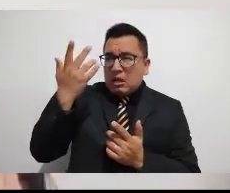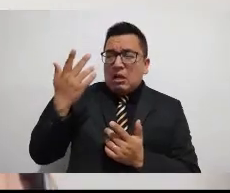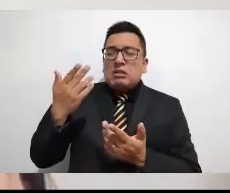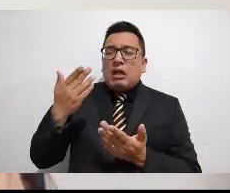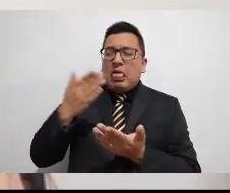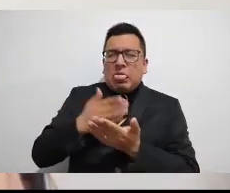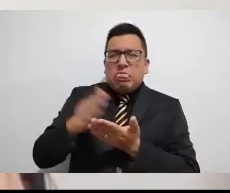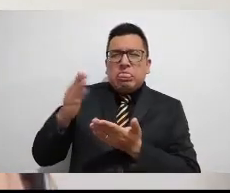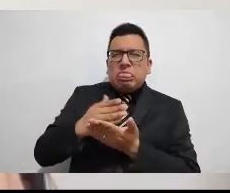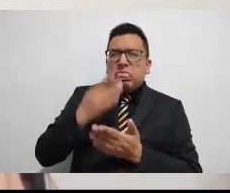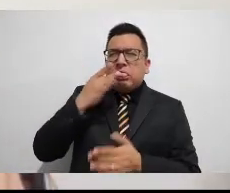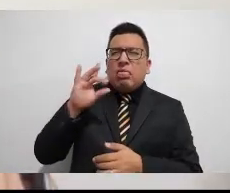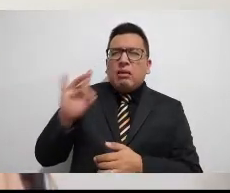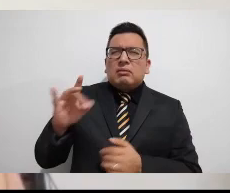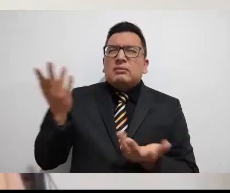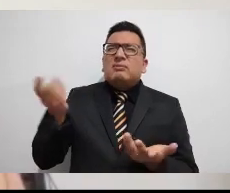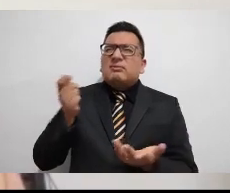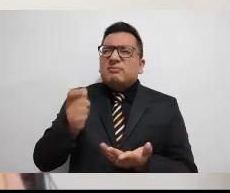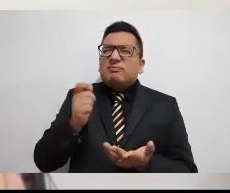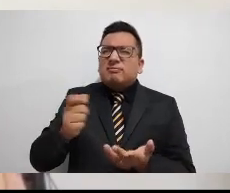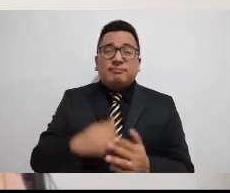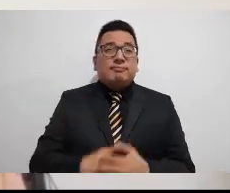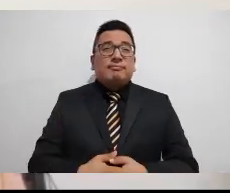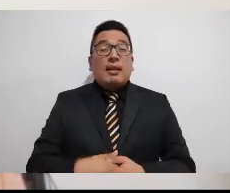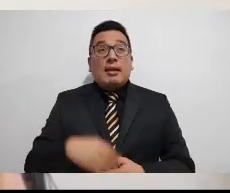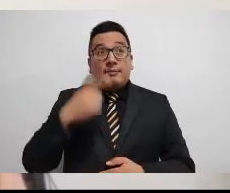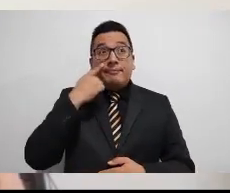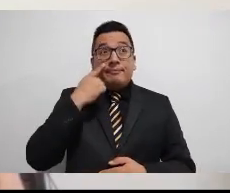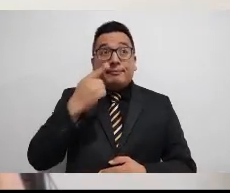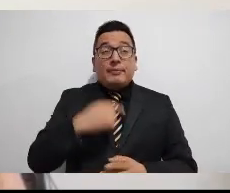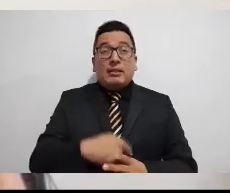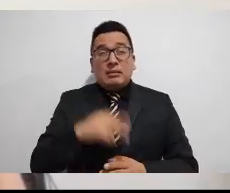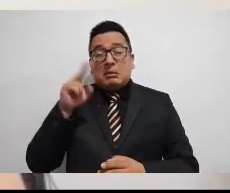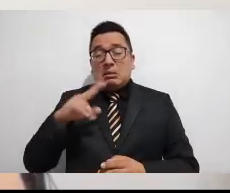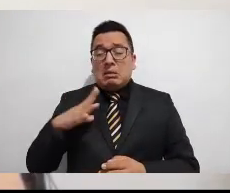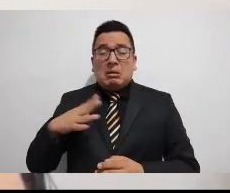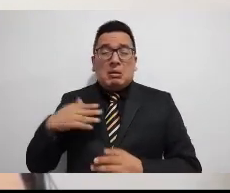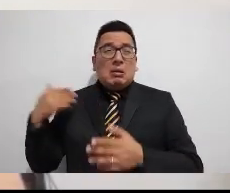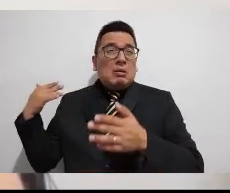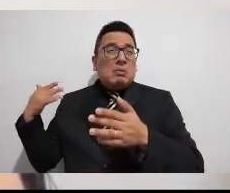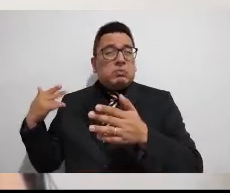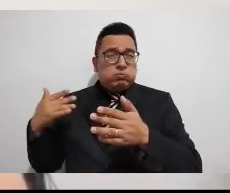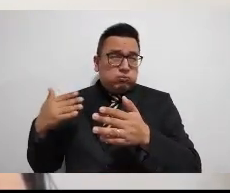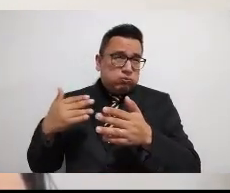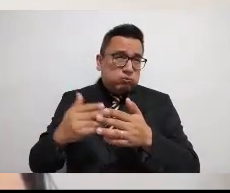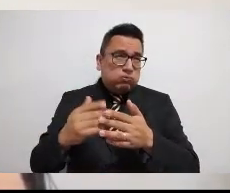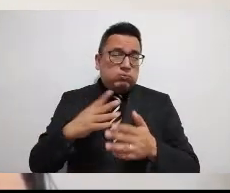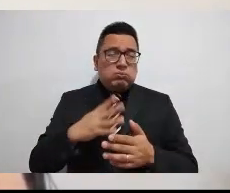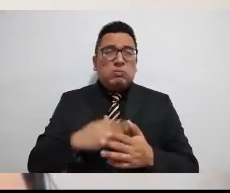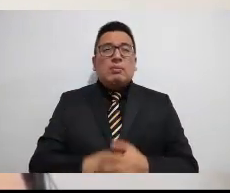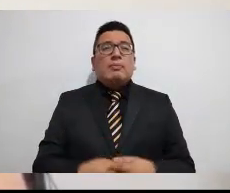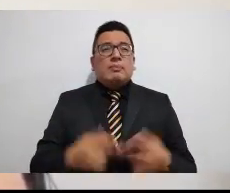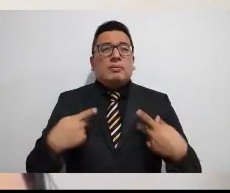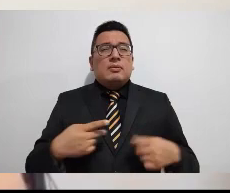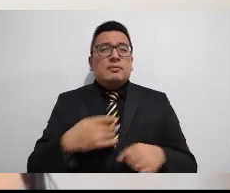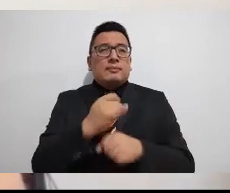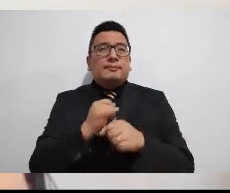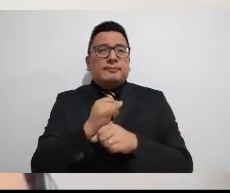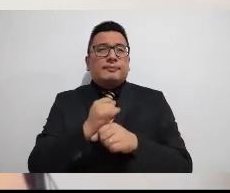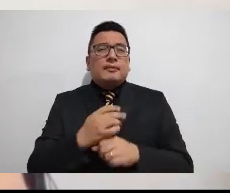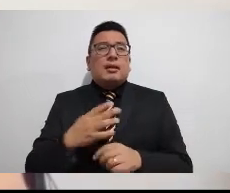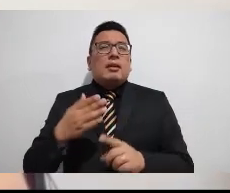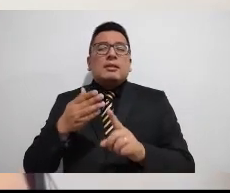la verdad es que es un largo proceso, o sea, en realidad la mayor parte de los estudios, ¿no?,